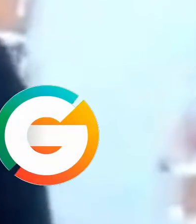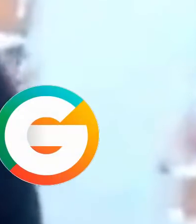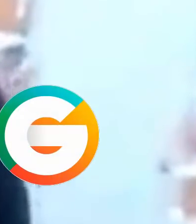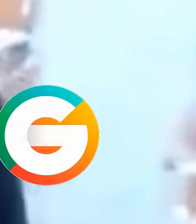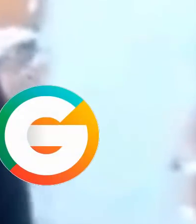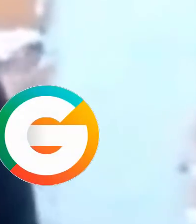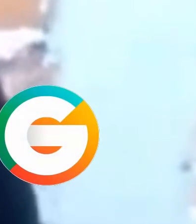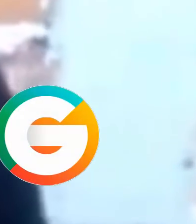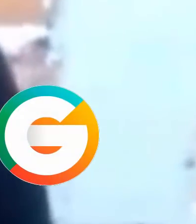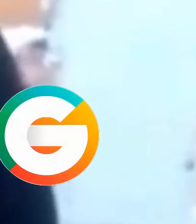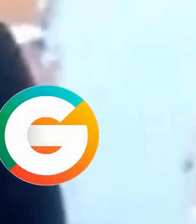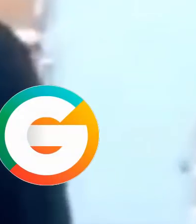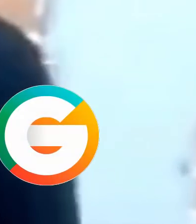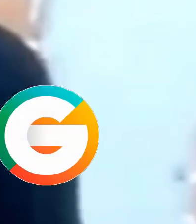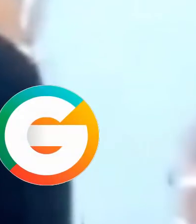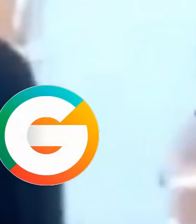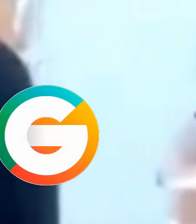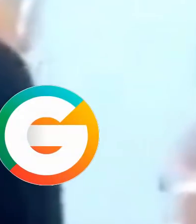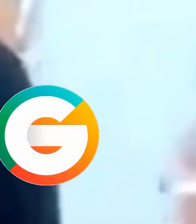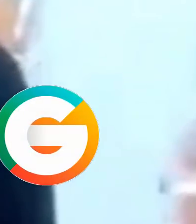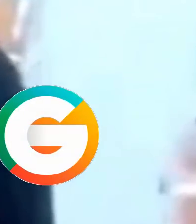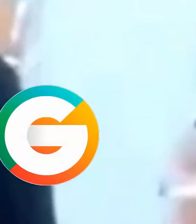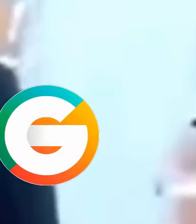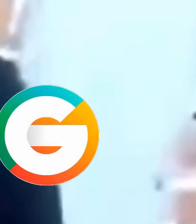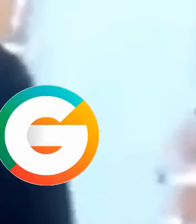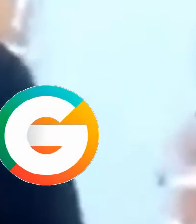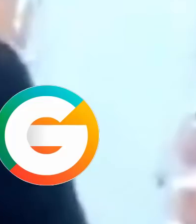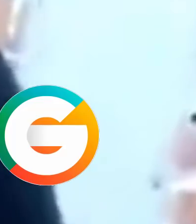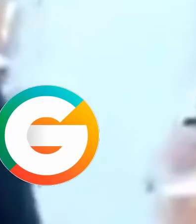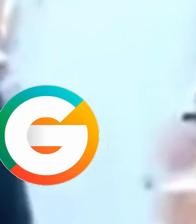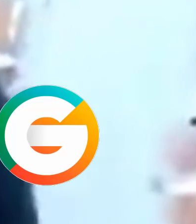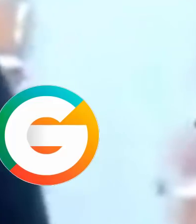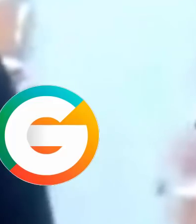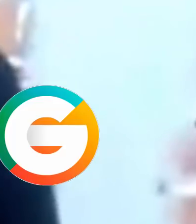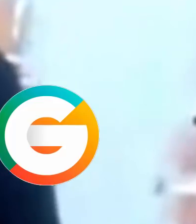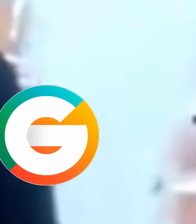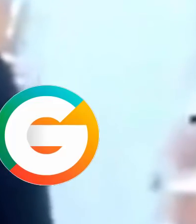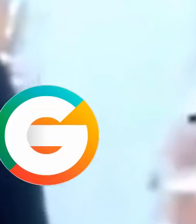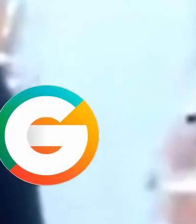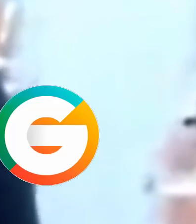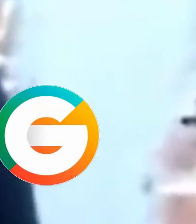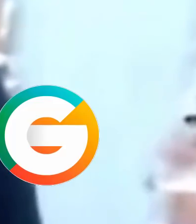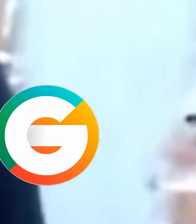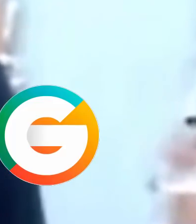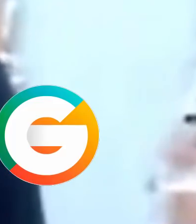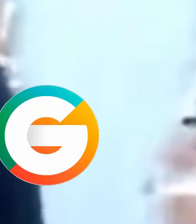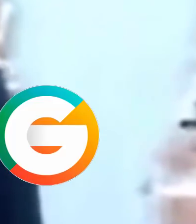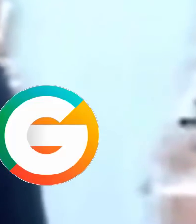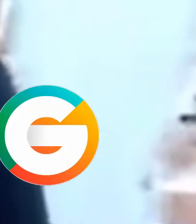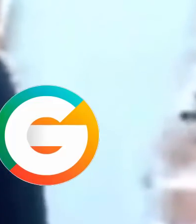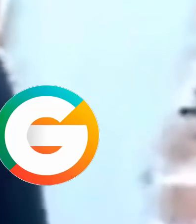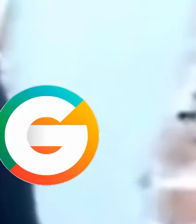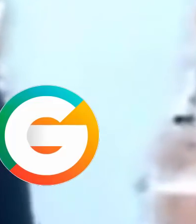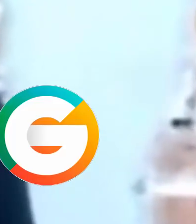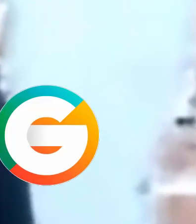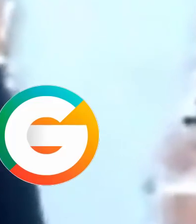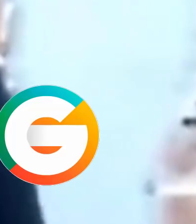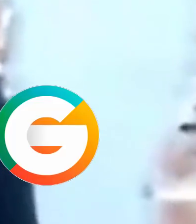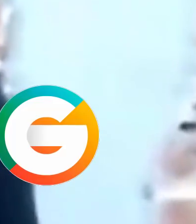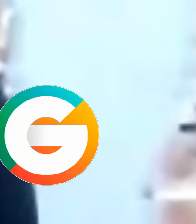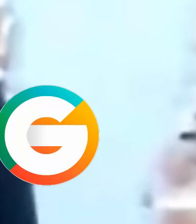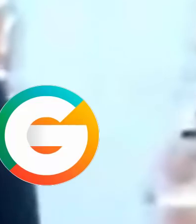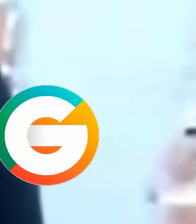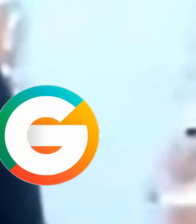Estimados amigos, buenas tardes. El Marro, José Antonio Yepes Ortiz, líder del cártel de Santa Rosa de Lima, se